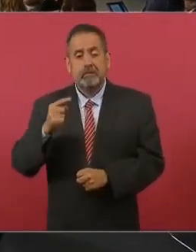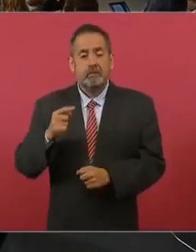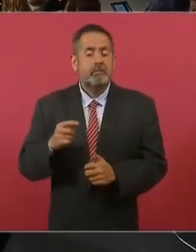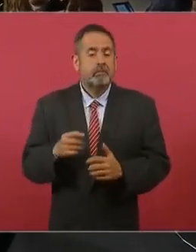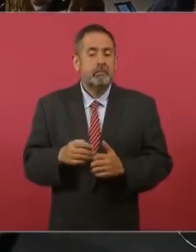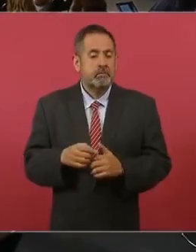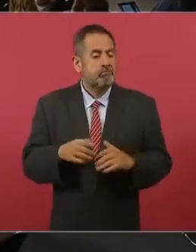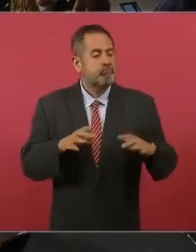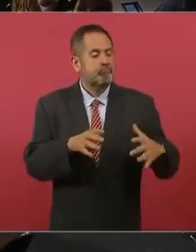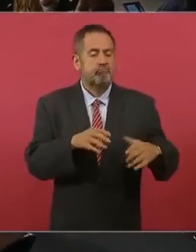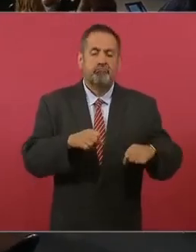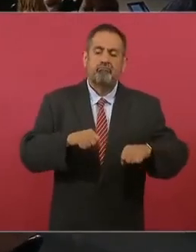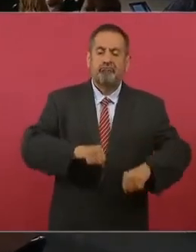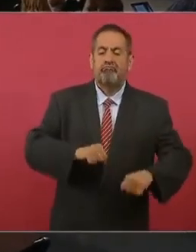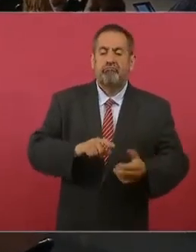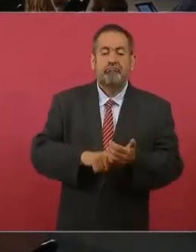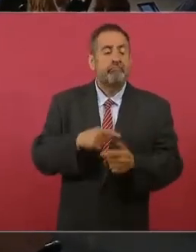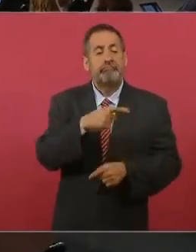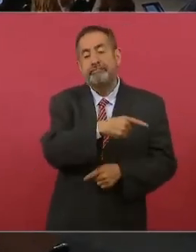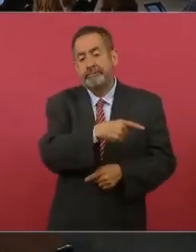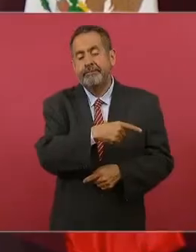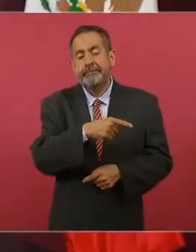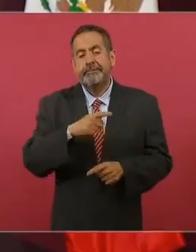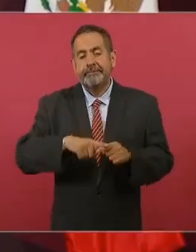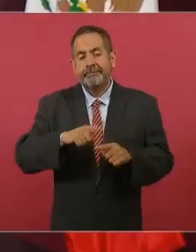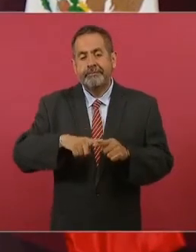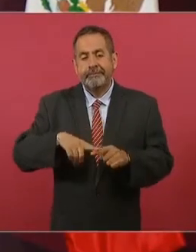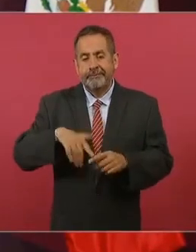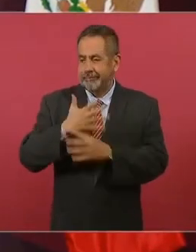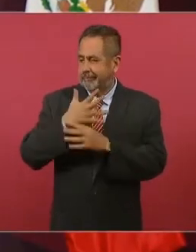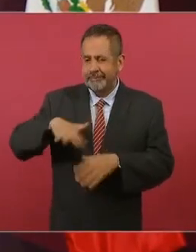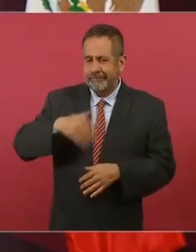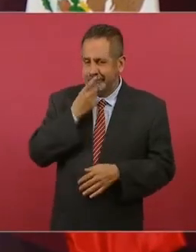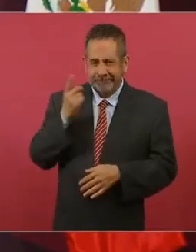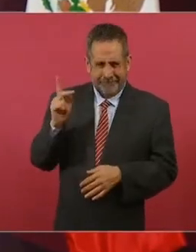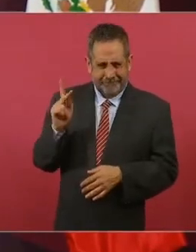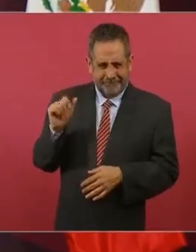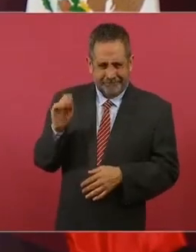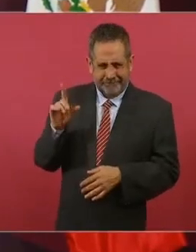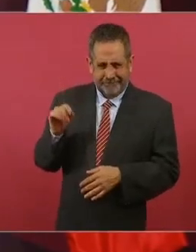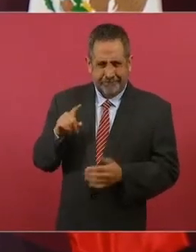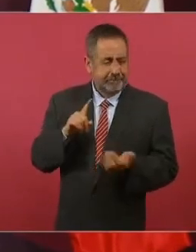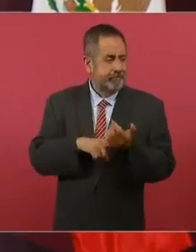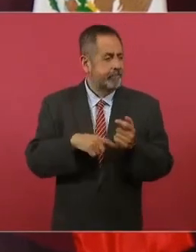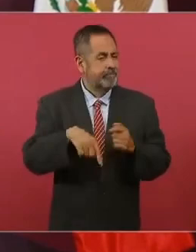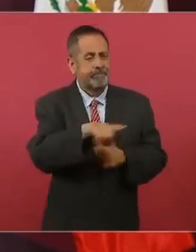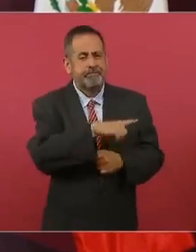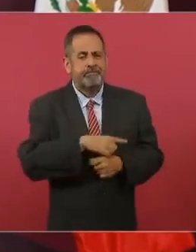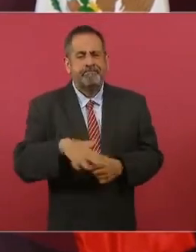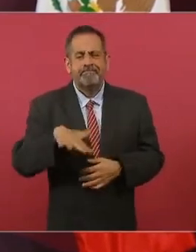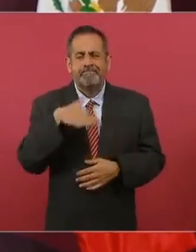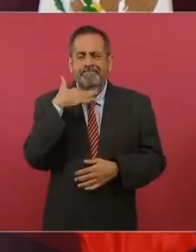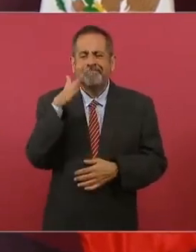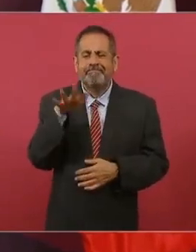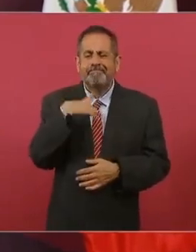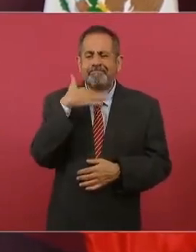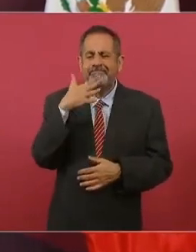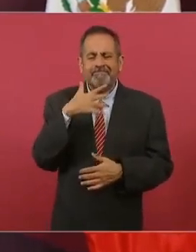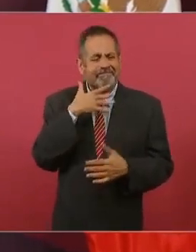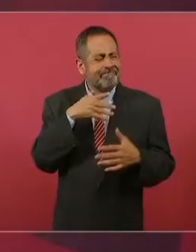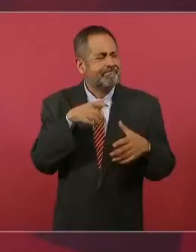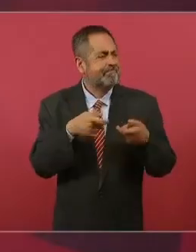de predominio de lo que hablaba Pablo, de un Estado corrupto.